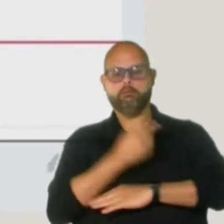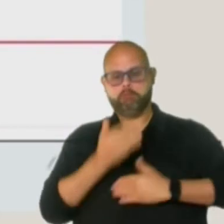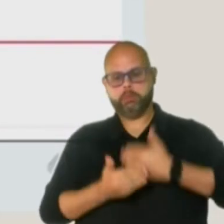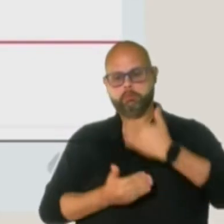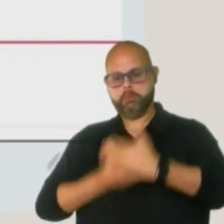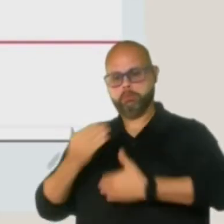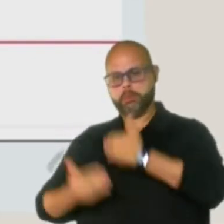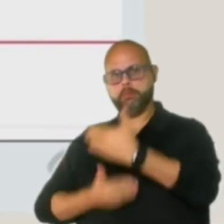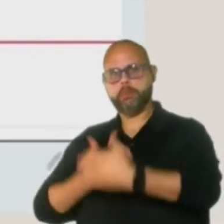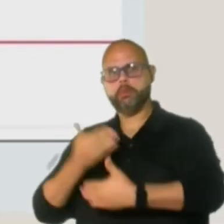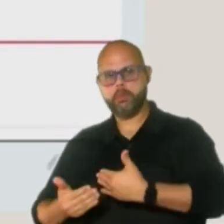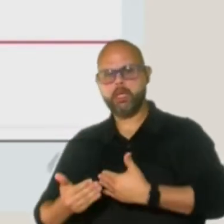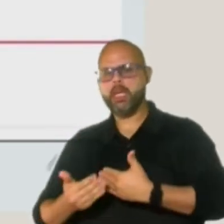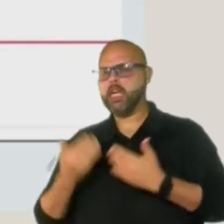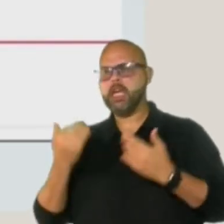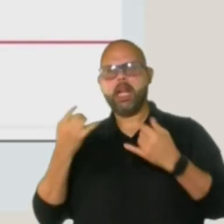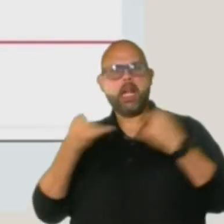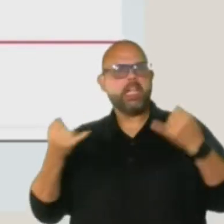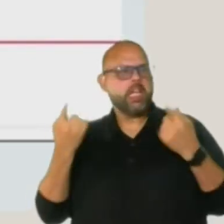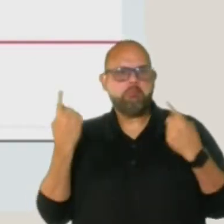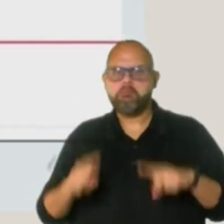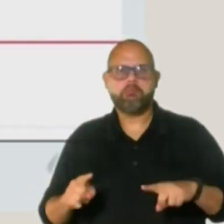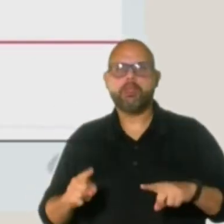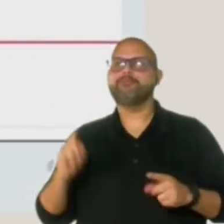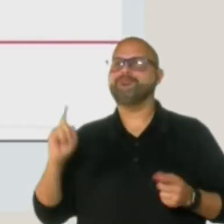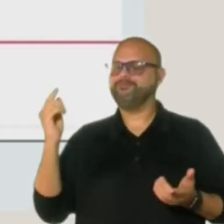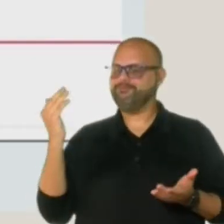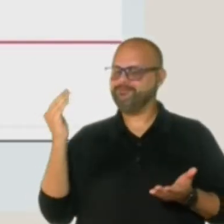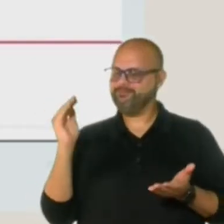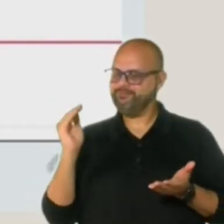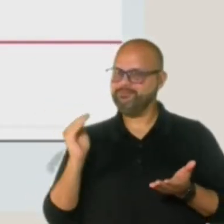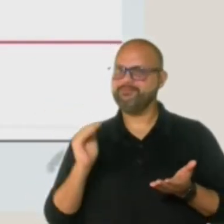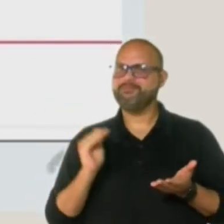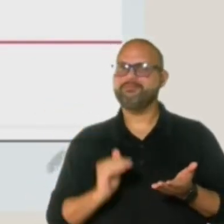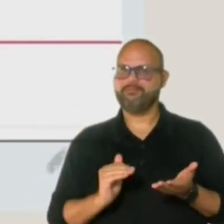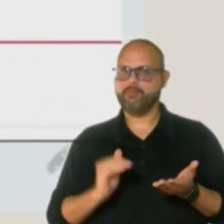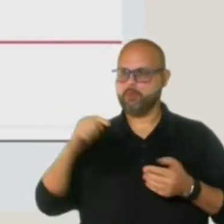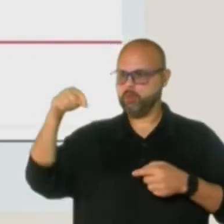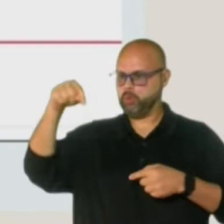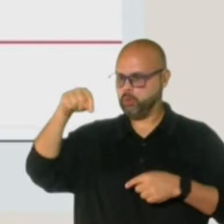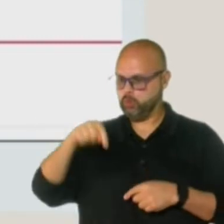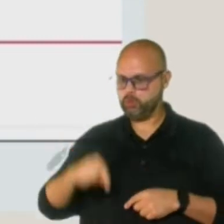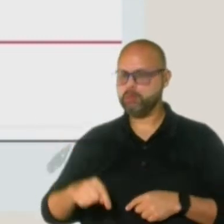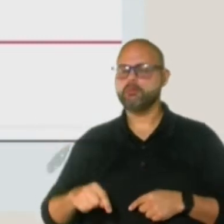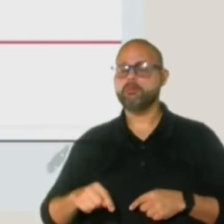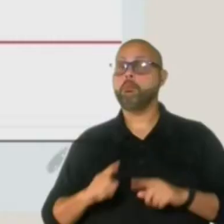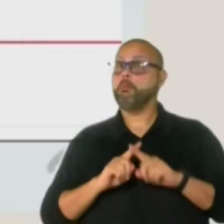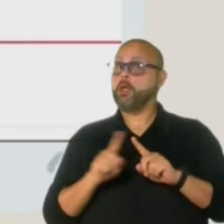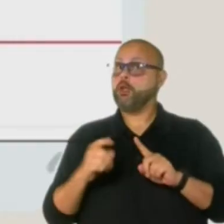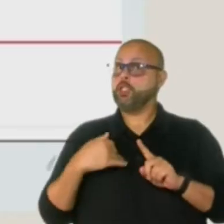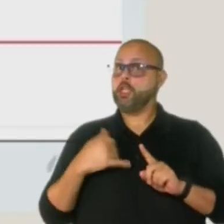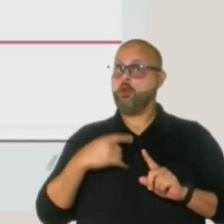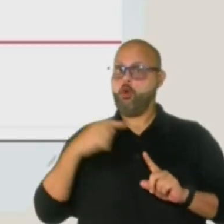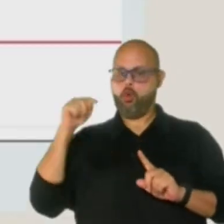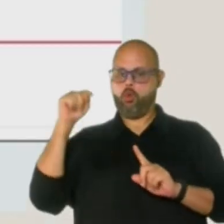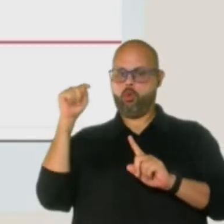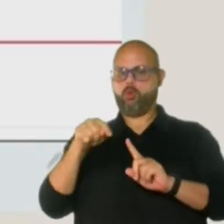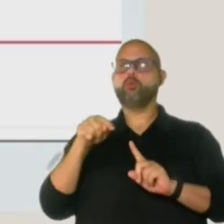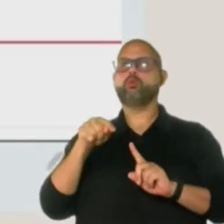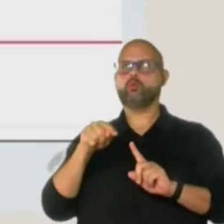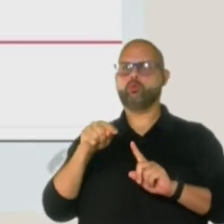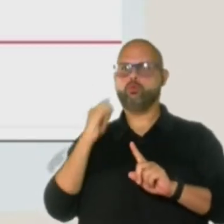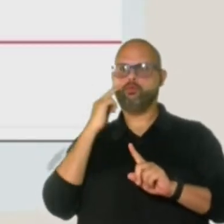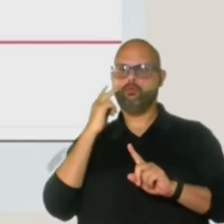la línea va disminuyendo. Sin embargo, hay un punto a partir del cual vemos un aumento en